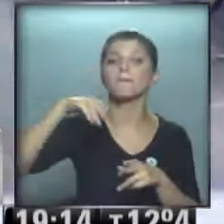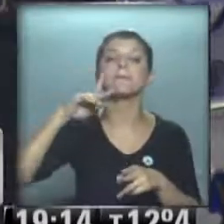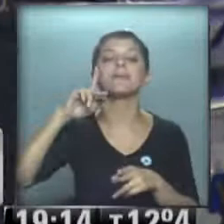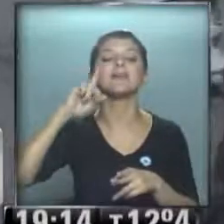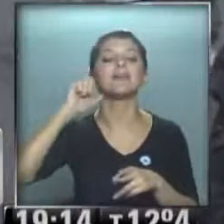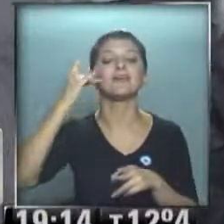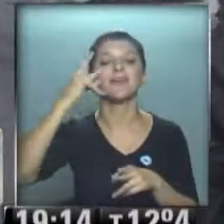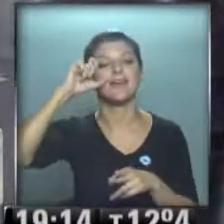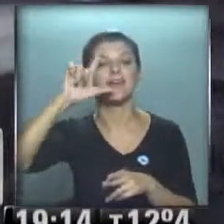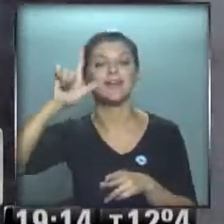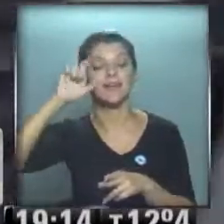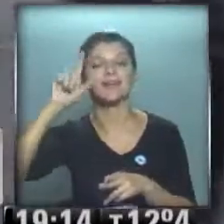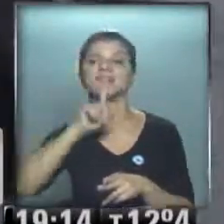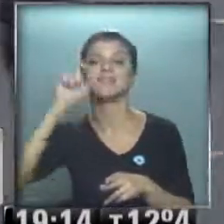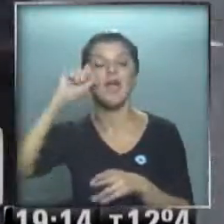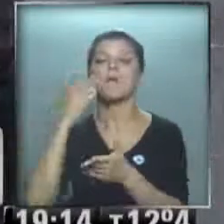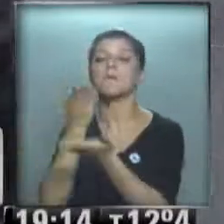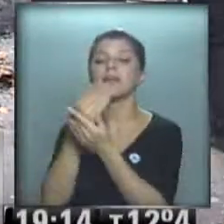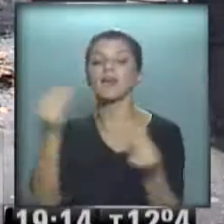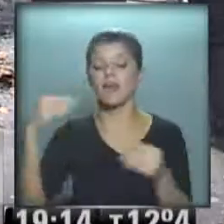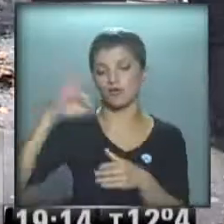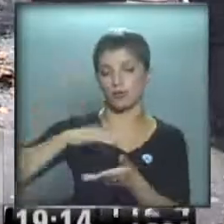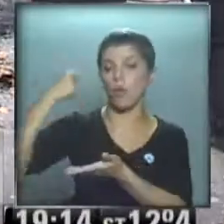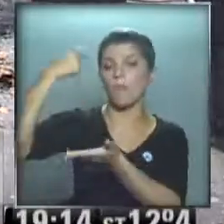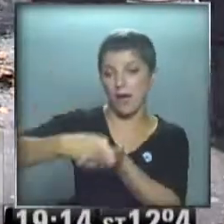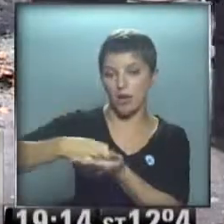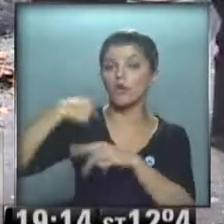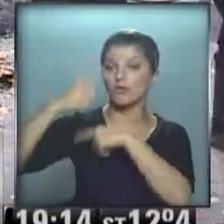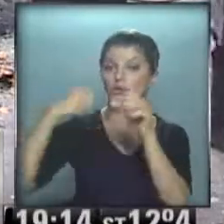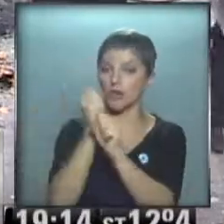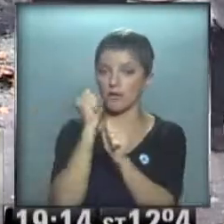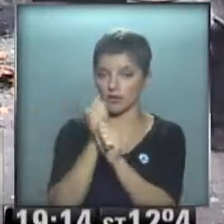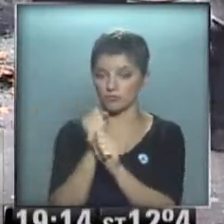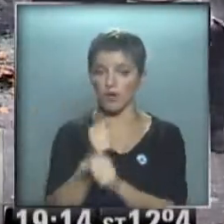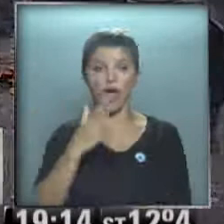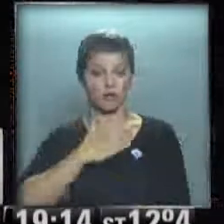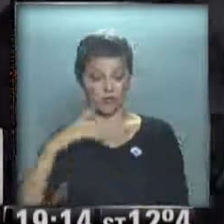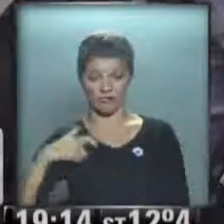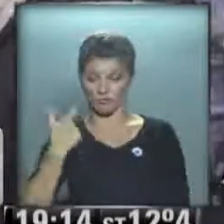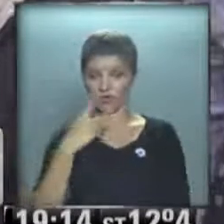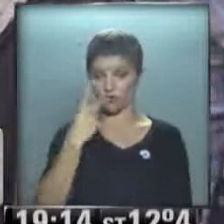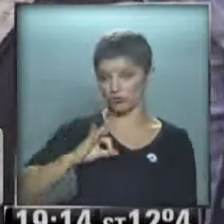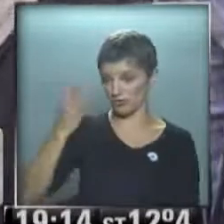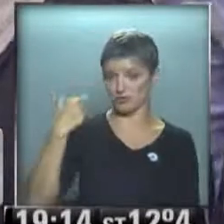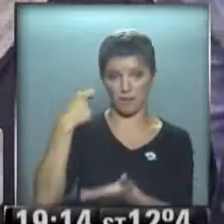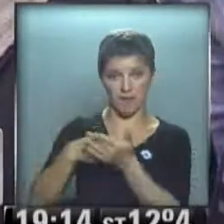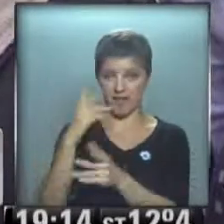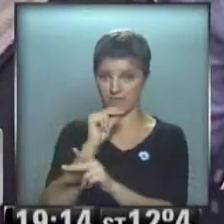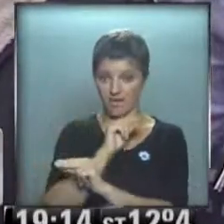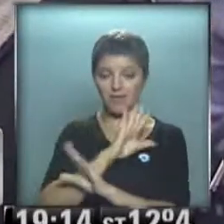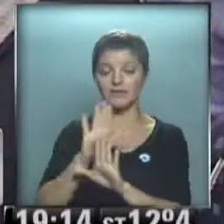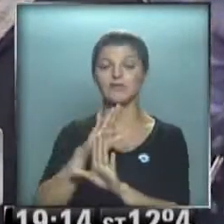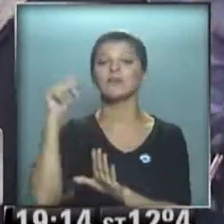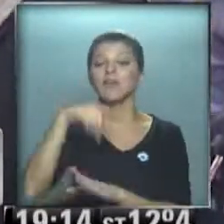para reclamar el pago de salarios y la continuidad de los puestos de trabajo. No nos pagan la carga social hace 2 años. Sirigliano nos persigue con